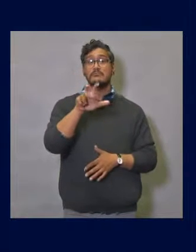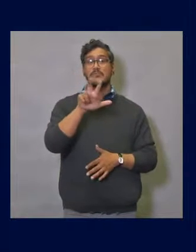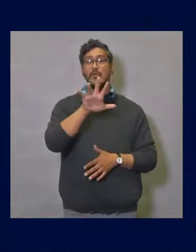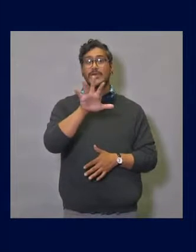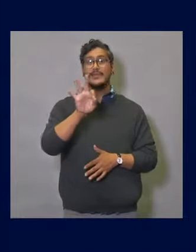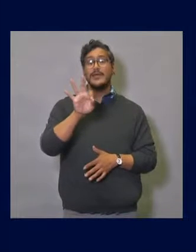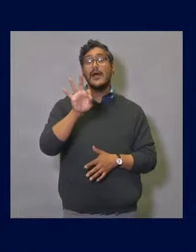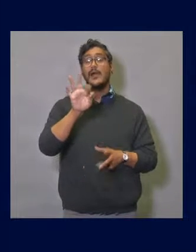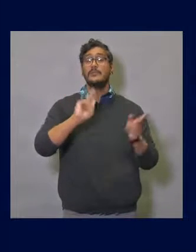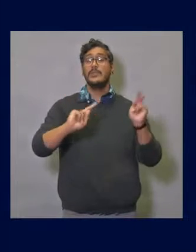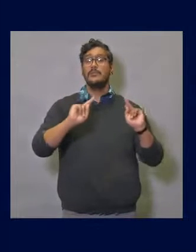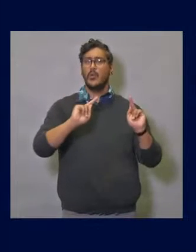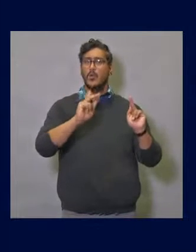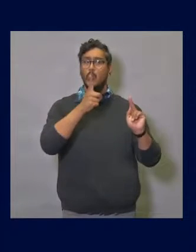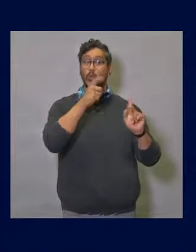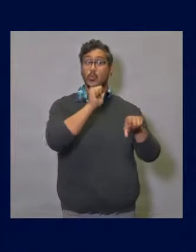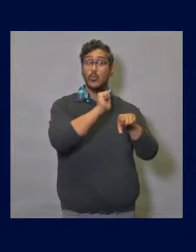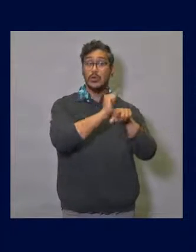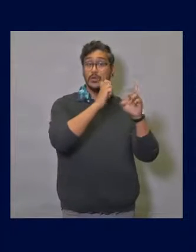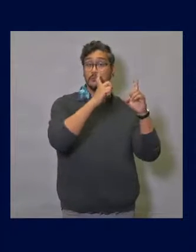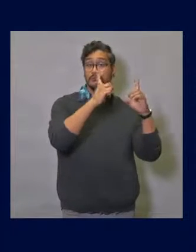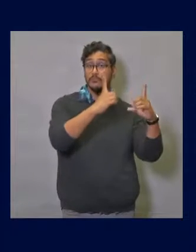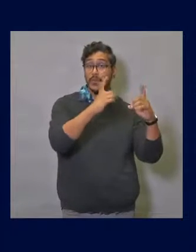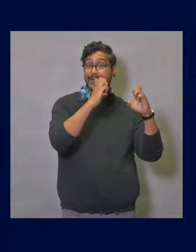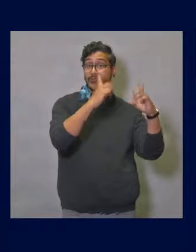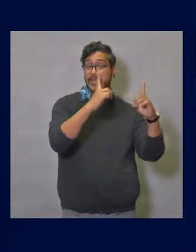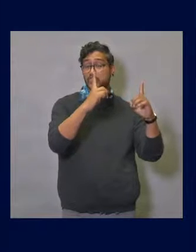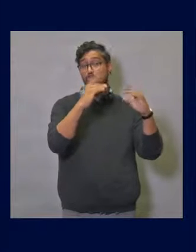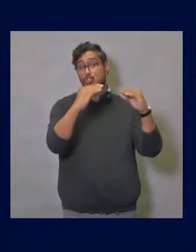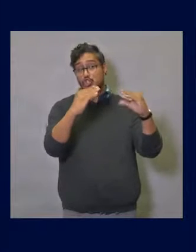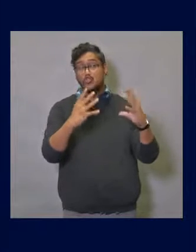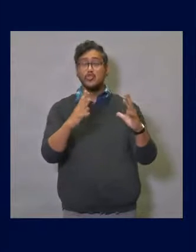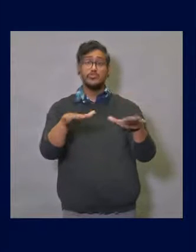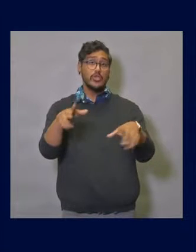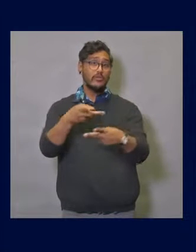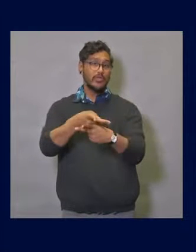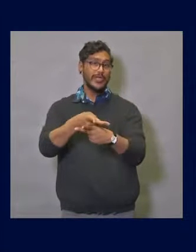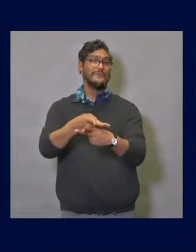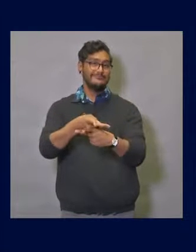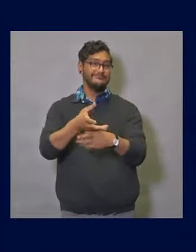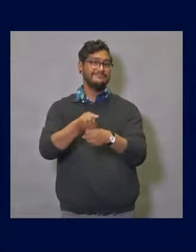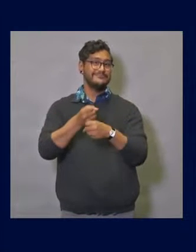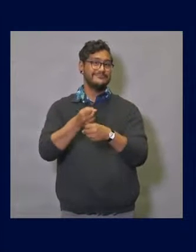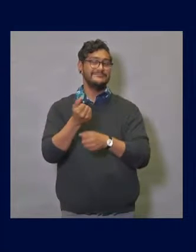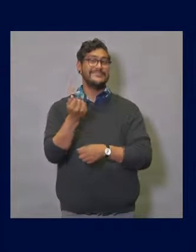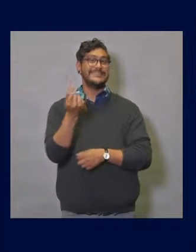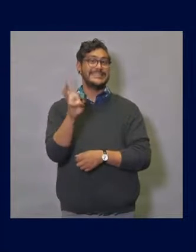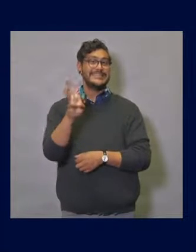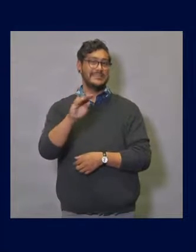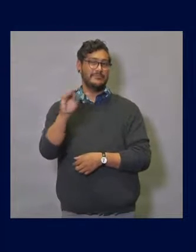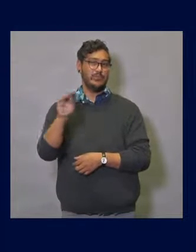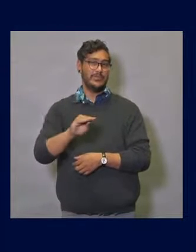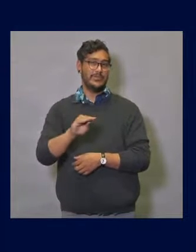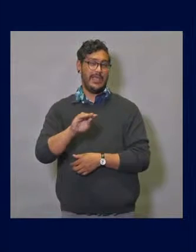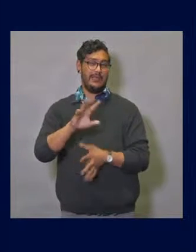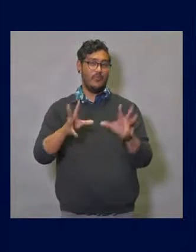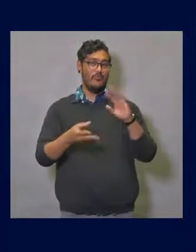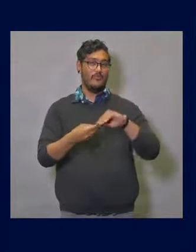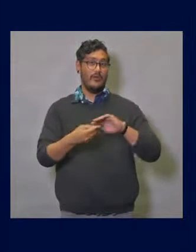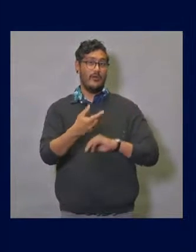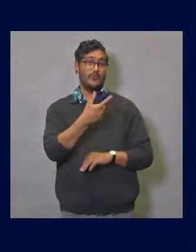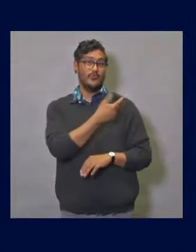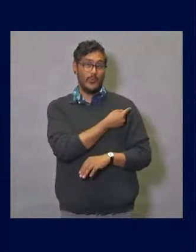17,339 personas que trabajan en educación y cuidado infantil también recibieron el 16% de las dosis de